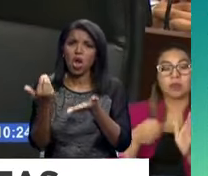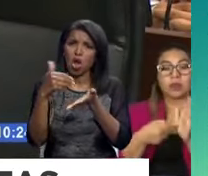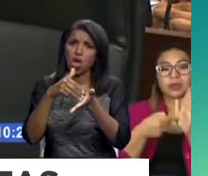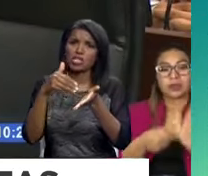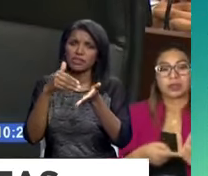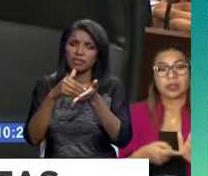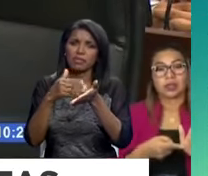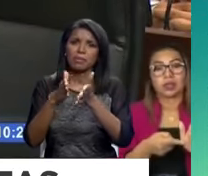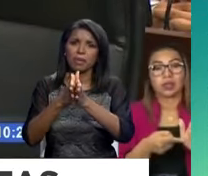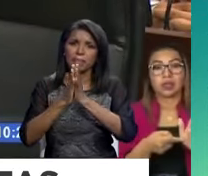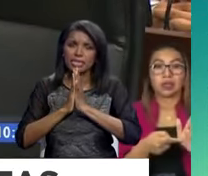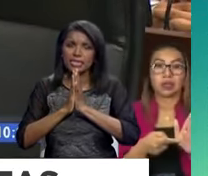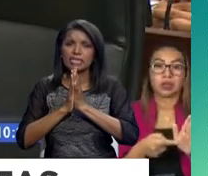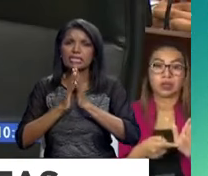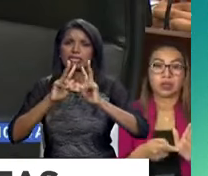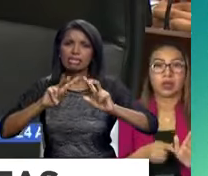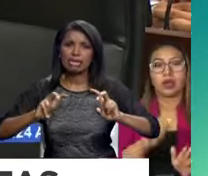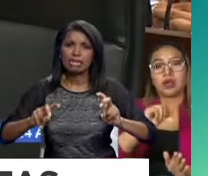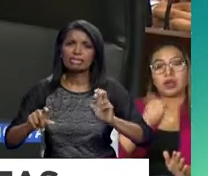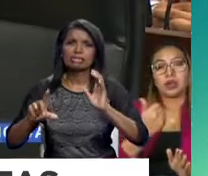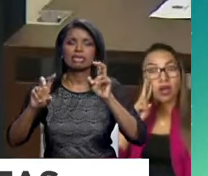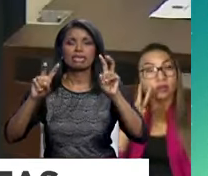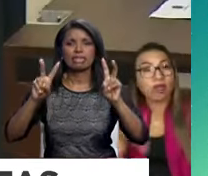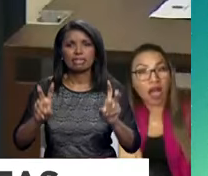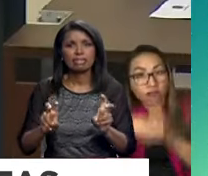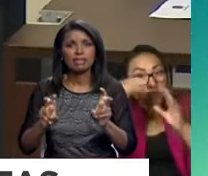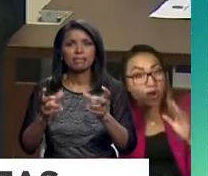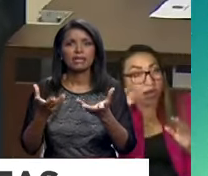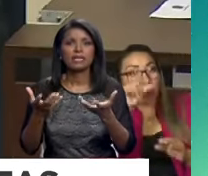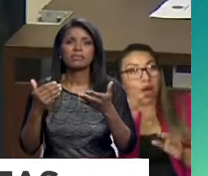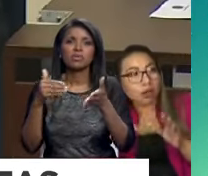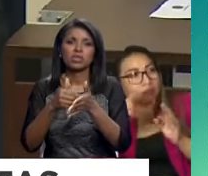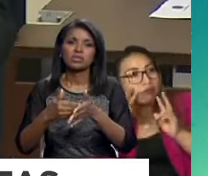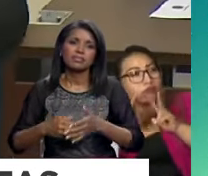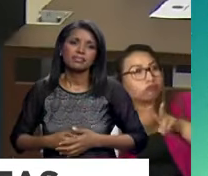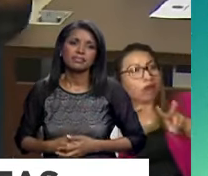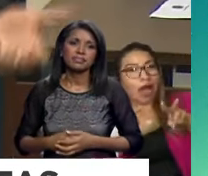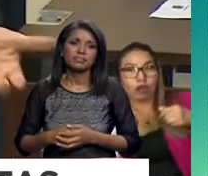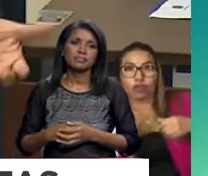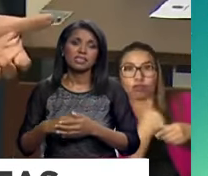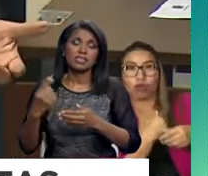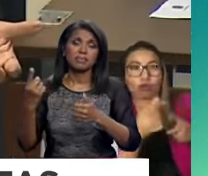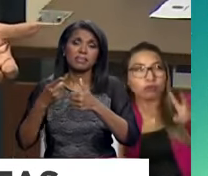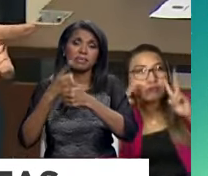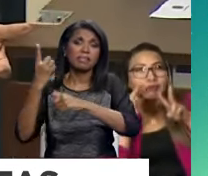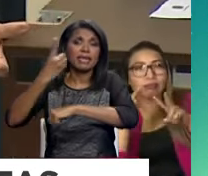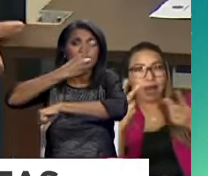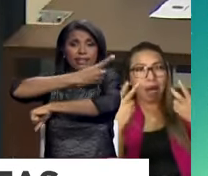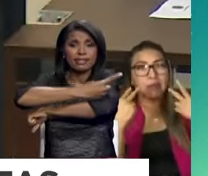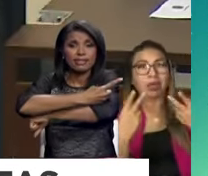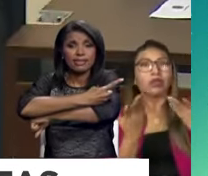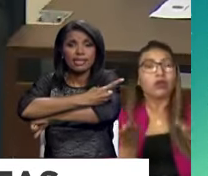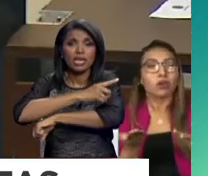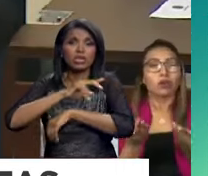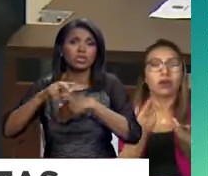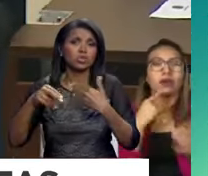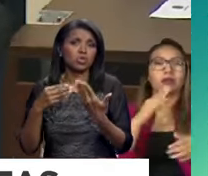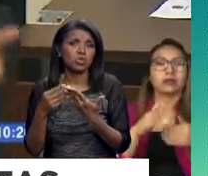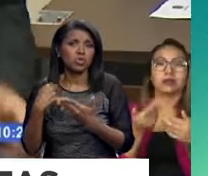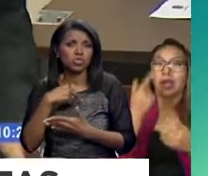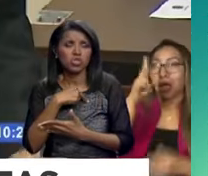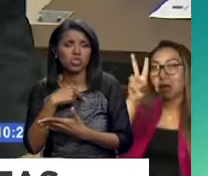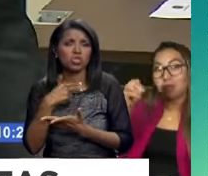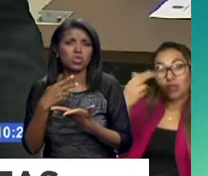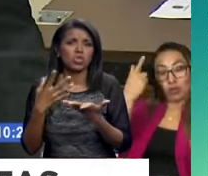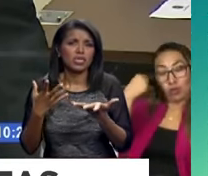esta bancada, quien agradezco que el día de hoy se ha solidarizado, y no solamente el día de hoy, desde el día uno se ha solidarizado, y a todas esas personas con las cuales hemos tenido